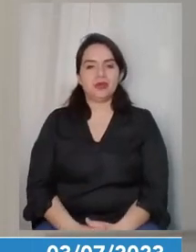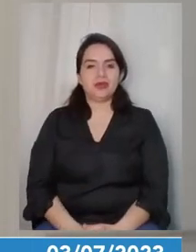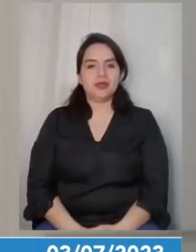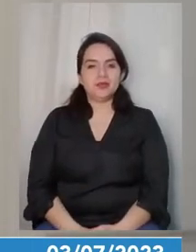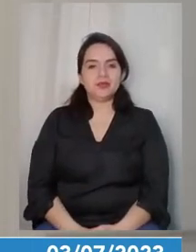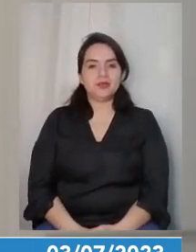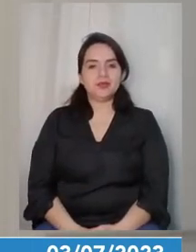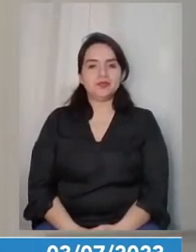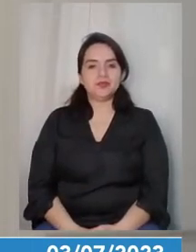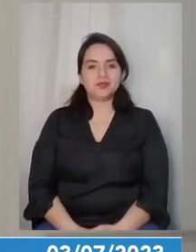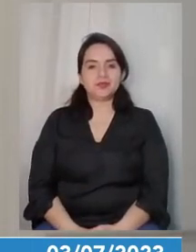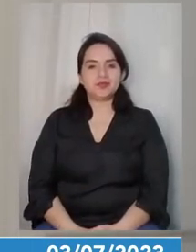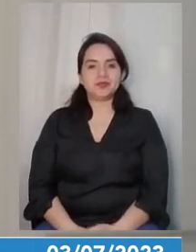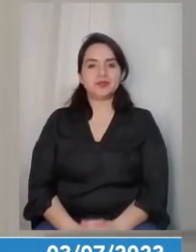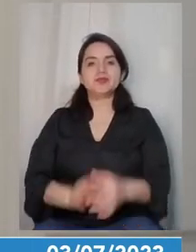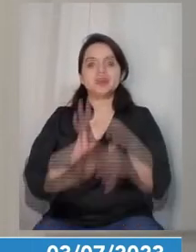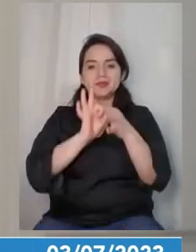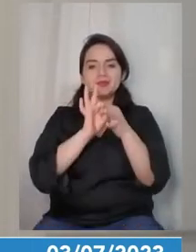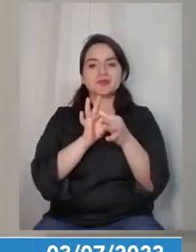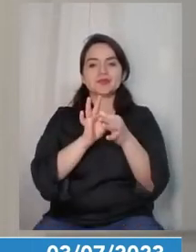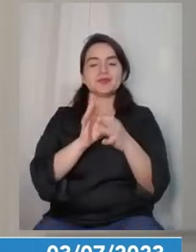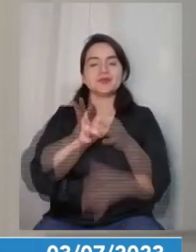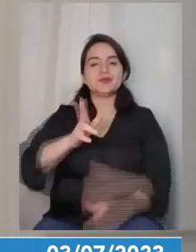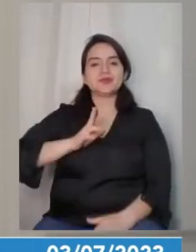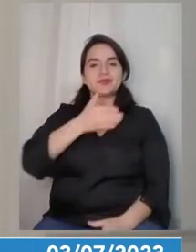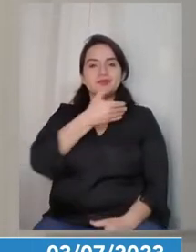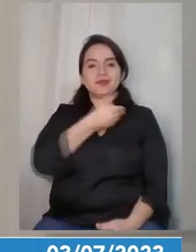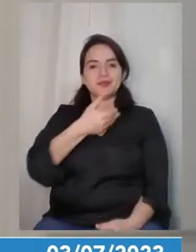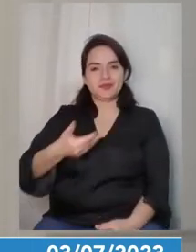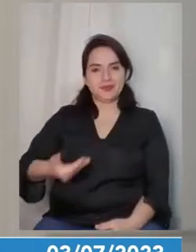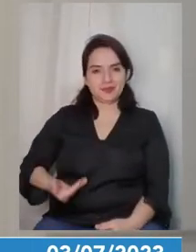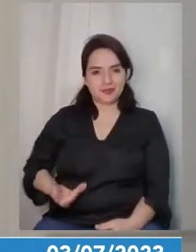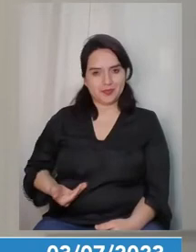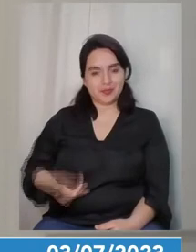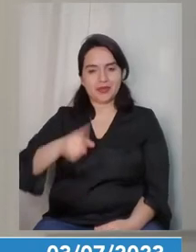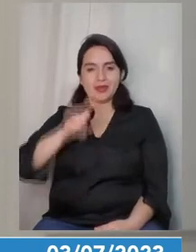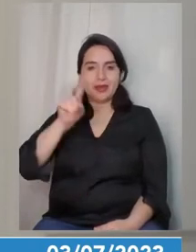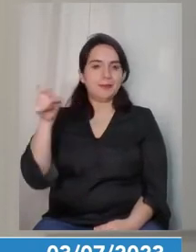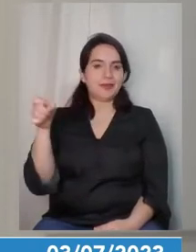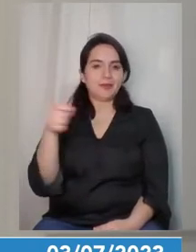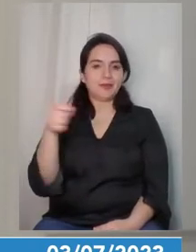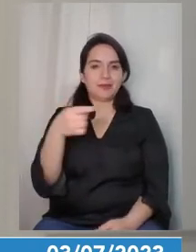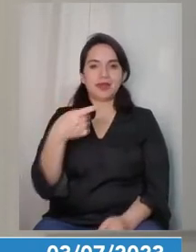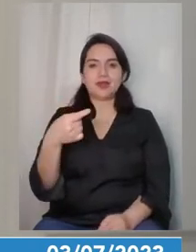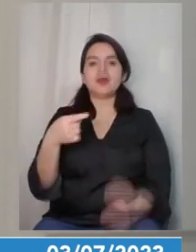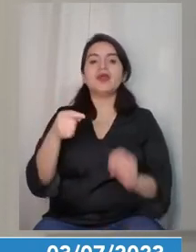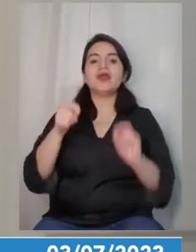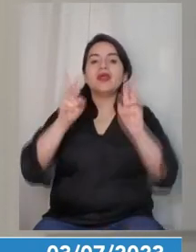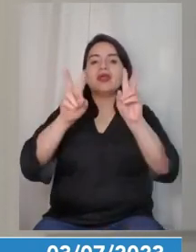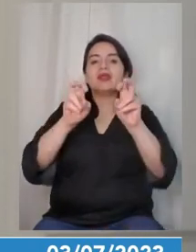señor presidente, por su intermedio. En primer lugar, respecto al artículo 201,